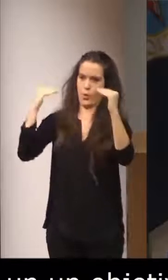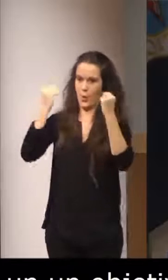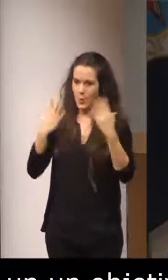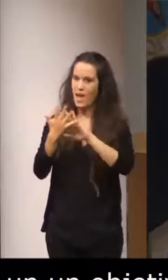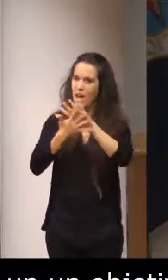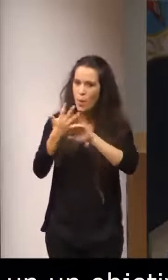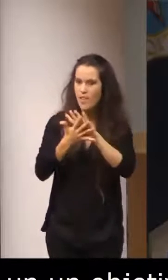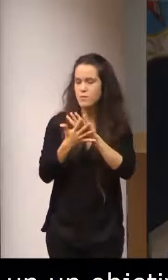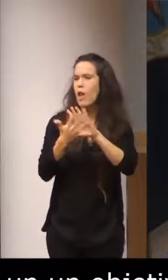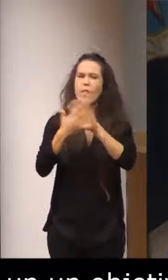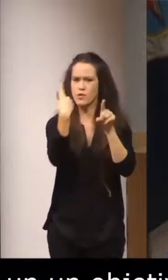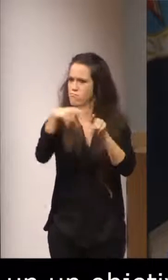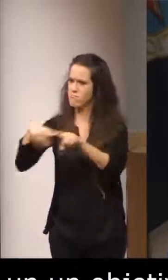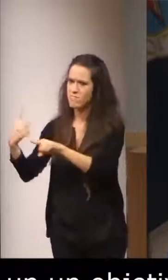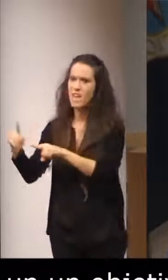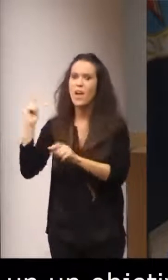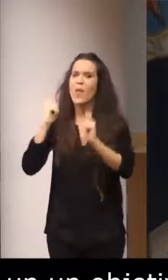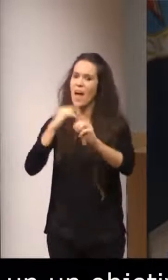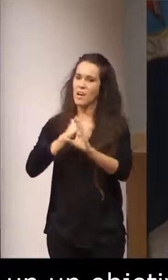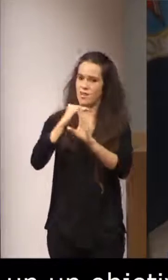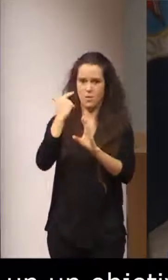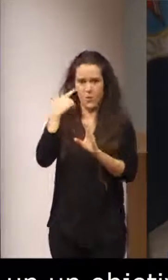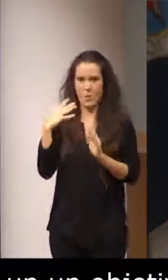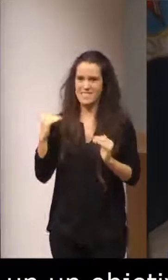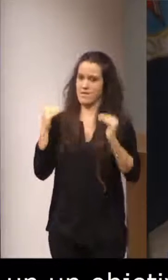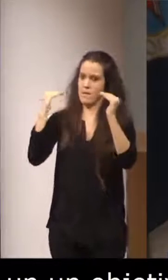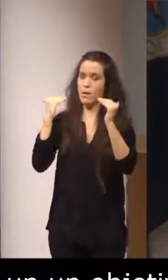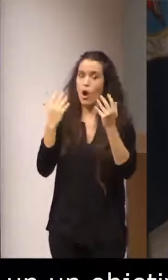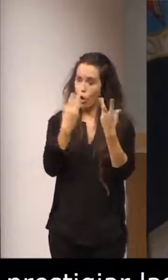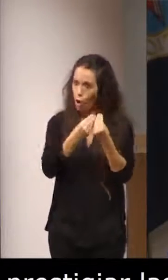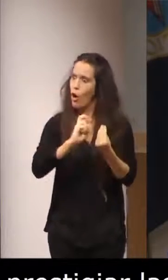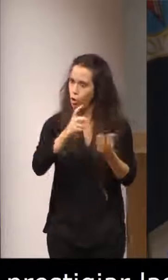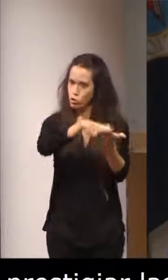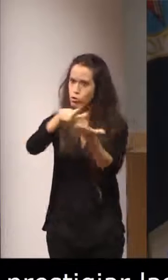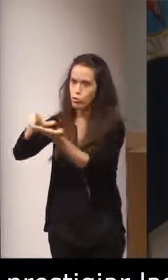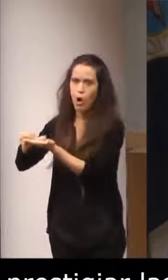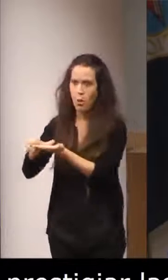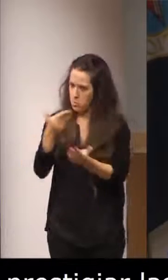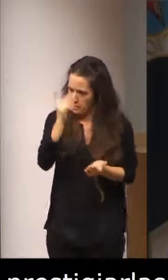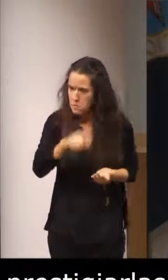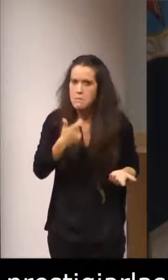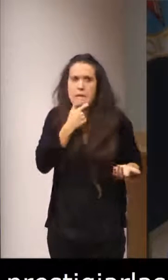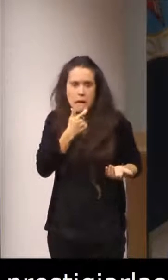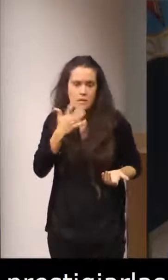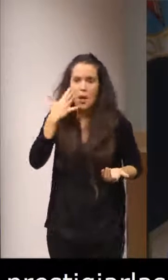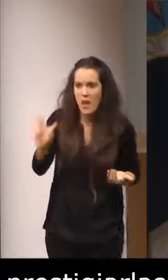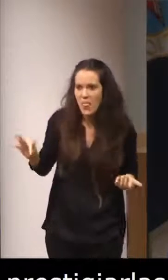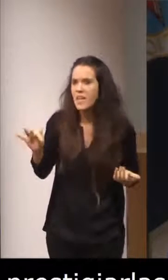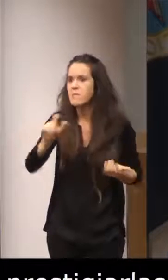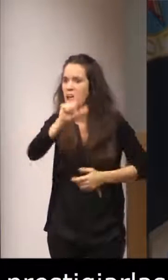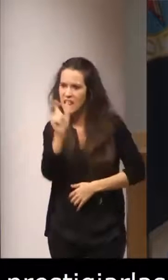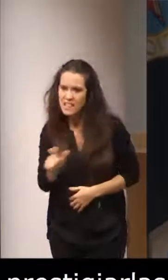lenguas de signos, y prestigiarla junto a otras lenguas, no menos importantes, como puede ser el inglés, el francés, el italiano,